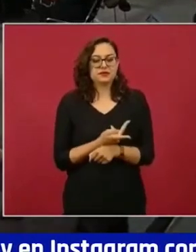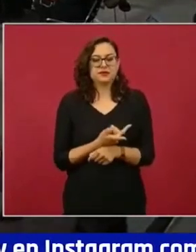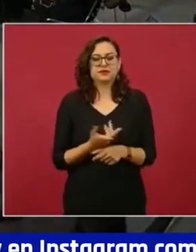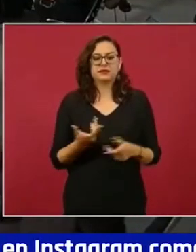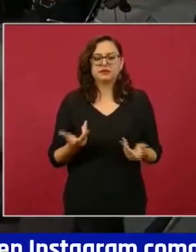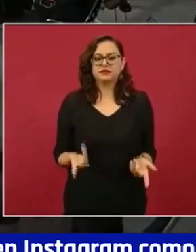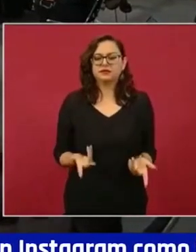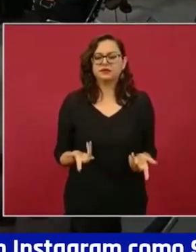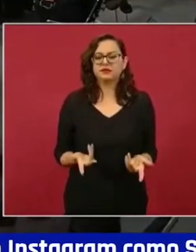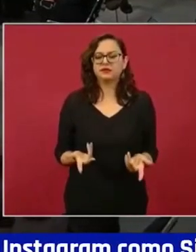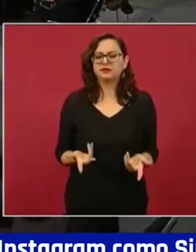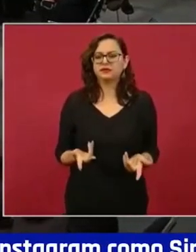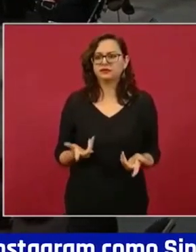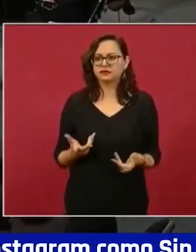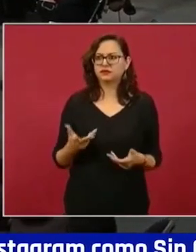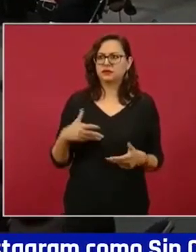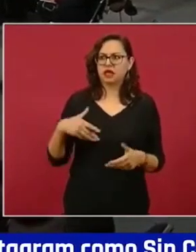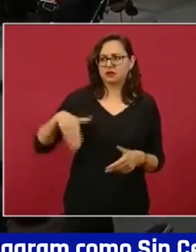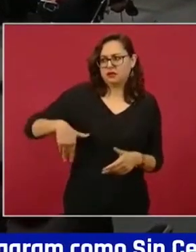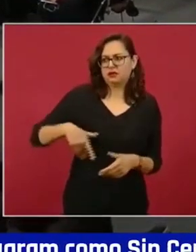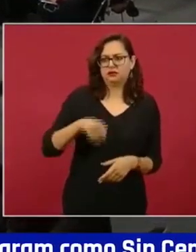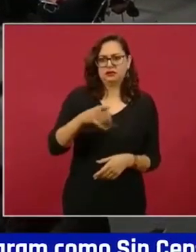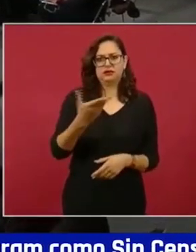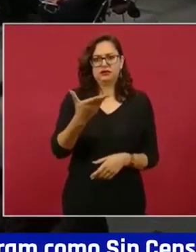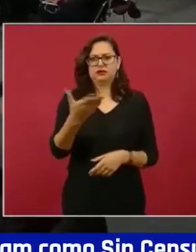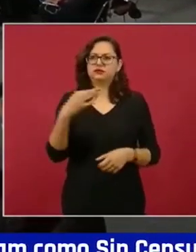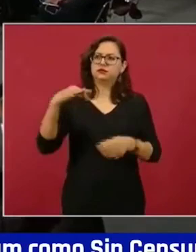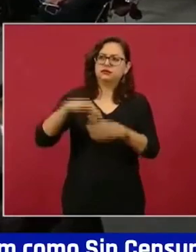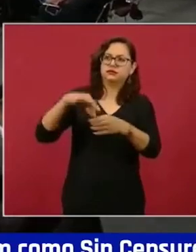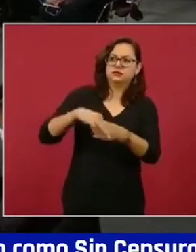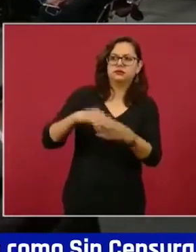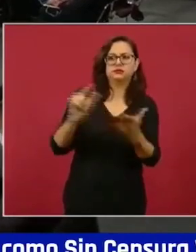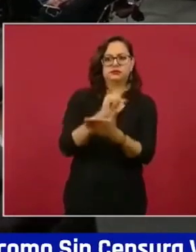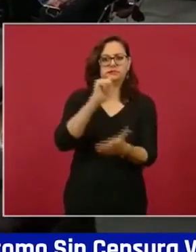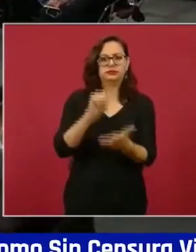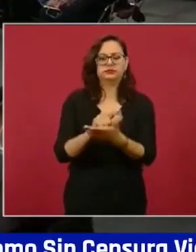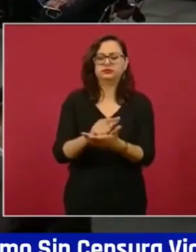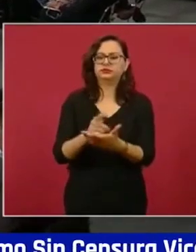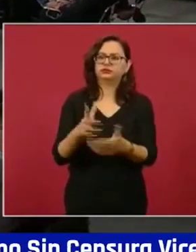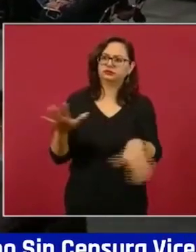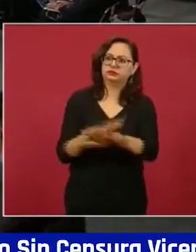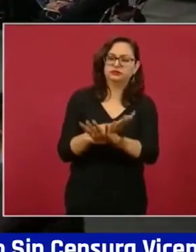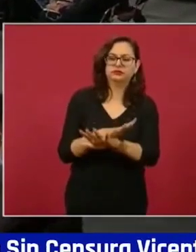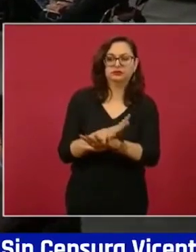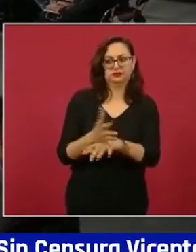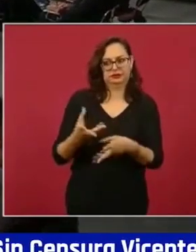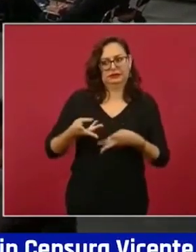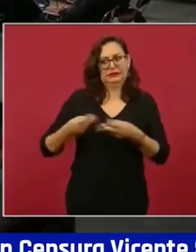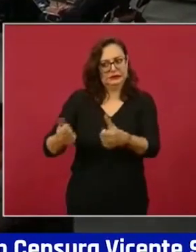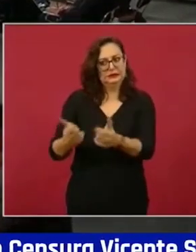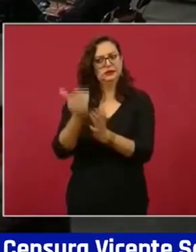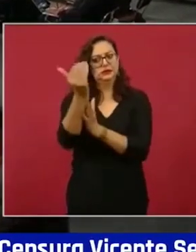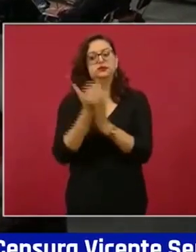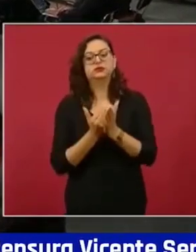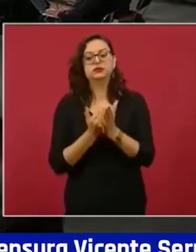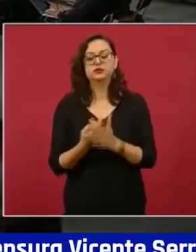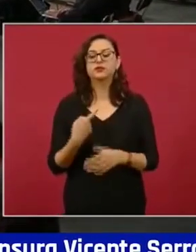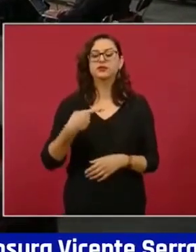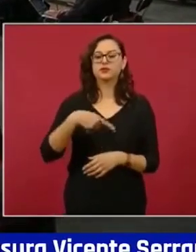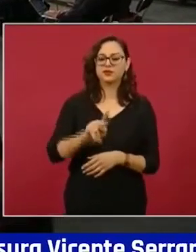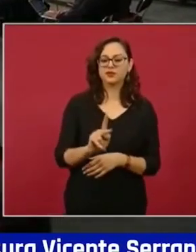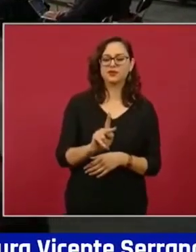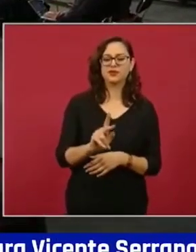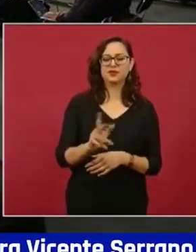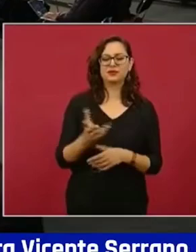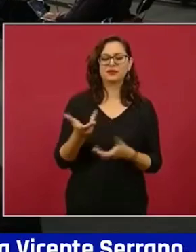a impulsar esta reforma electoral para que pues no exista también este tipo de gastos. La pregunta sería, presidente, si usted haría